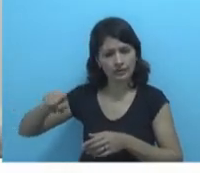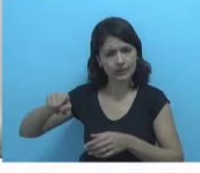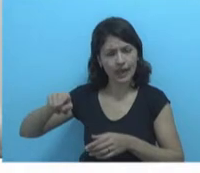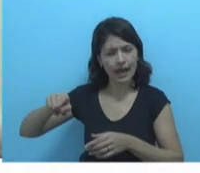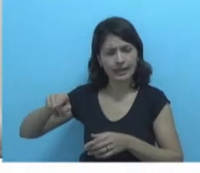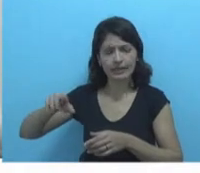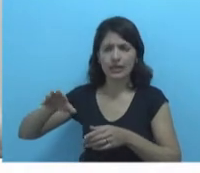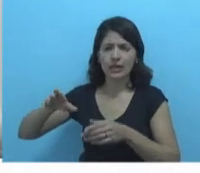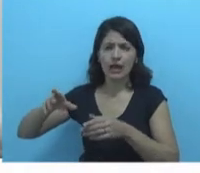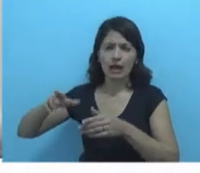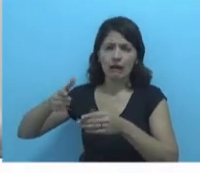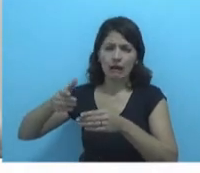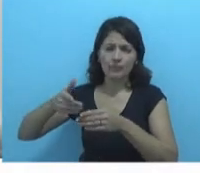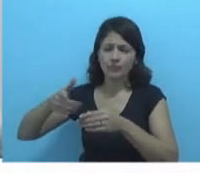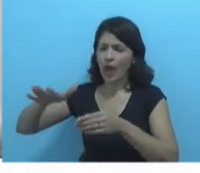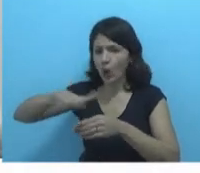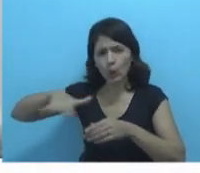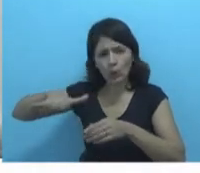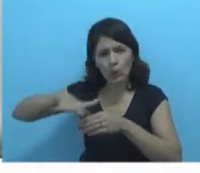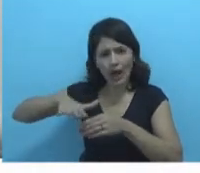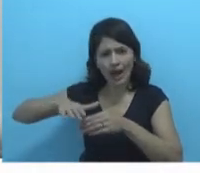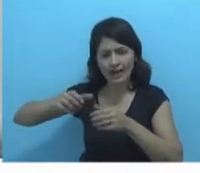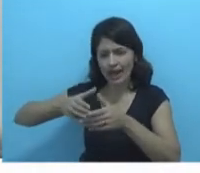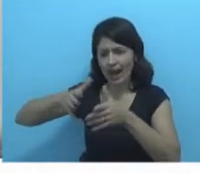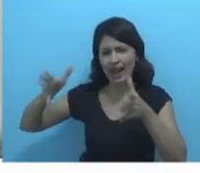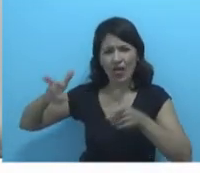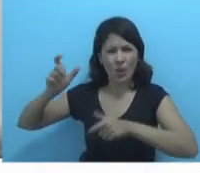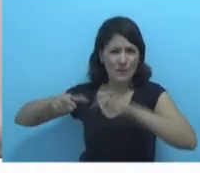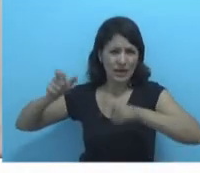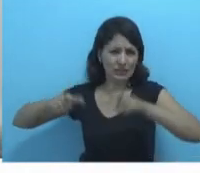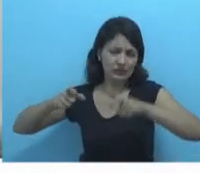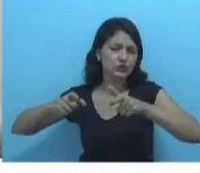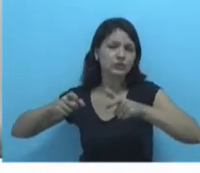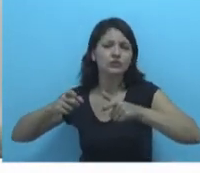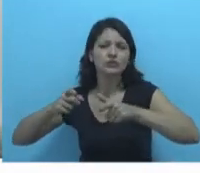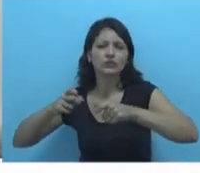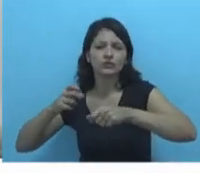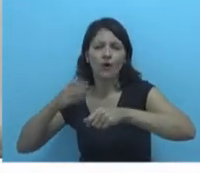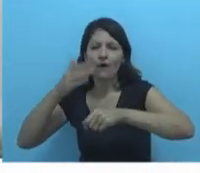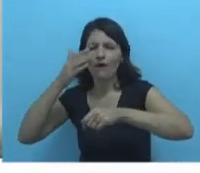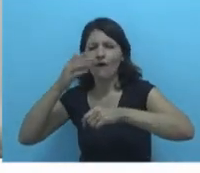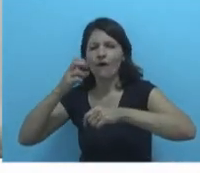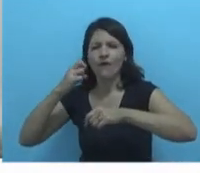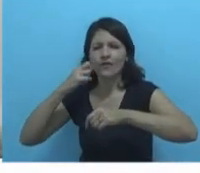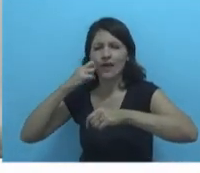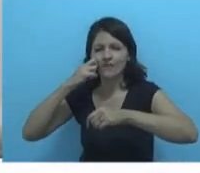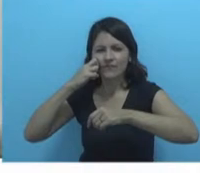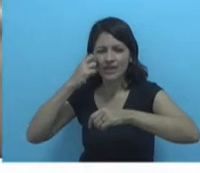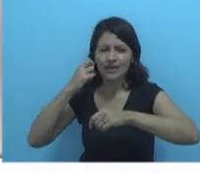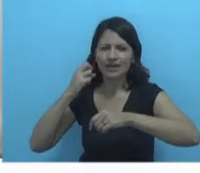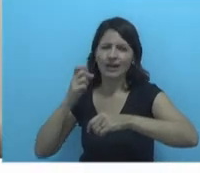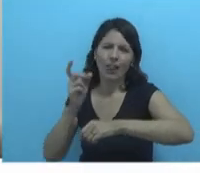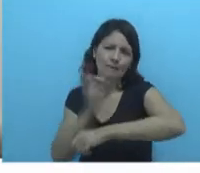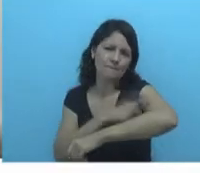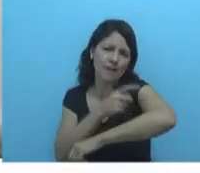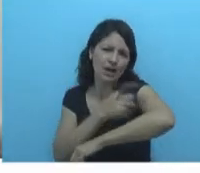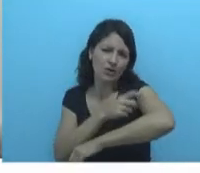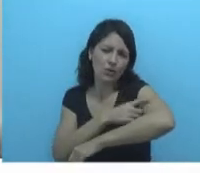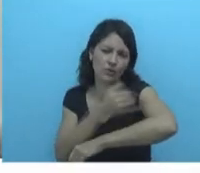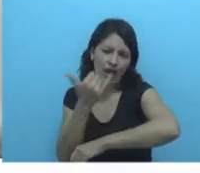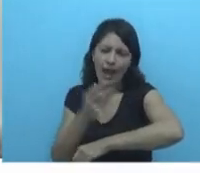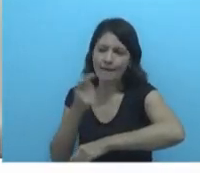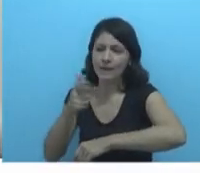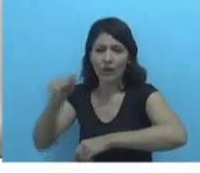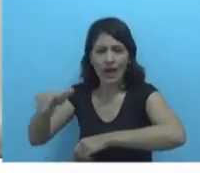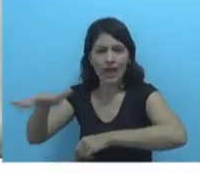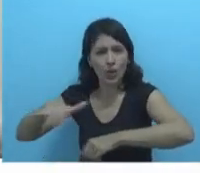toda vacunada, pero ellos son una población de una franja etaria que va entre los